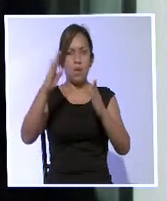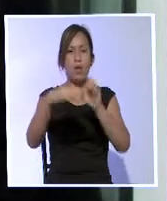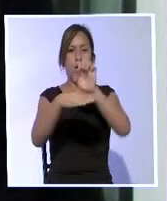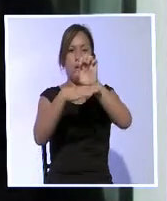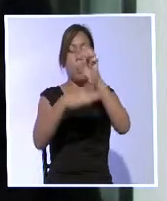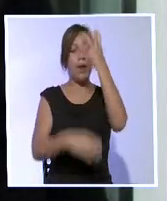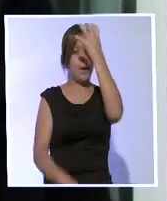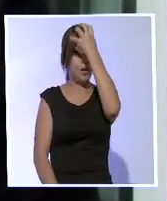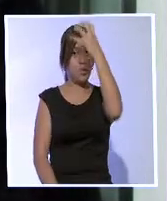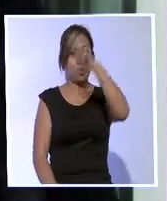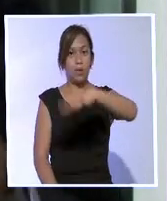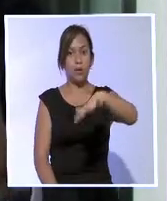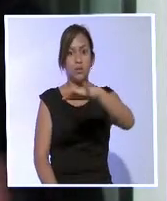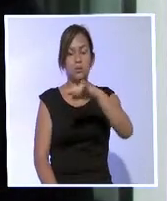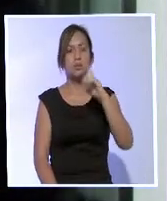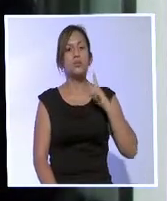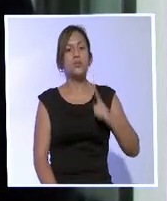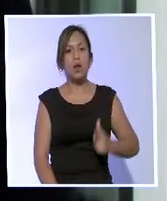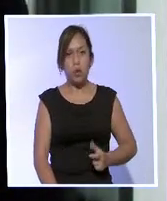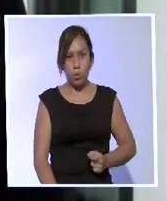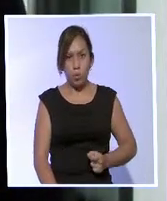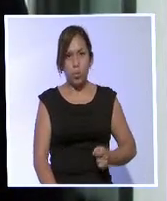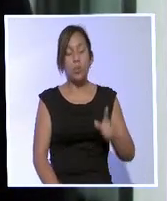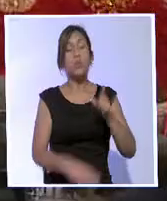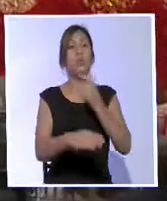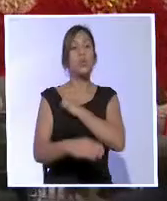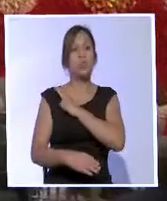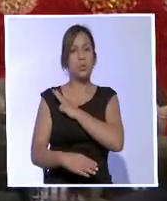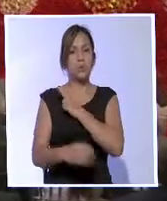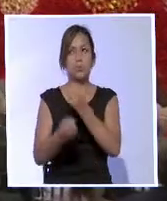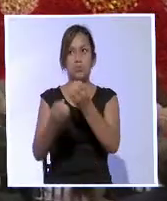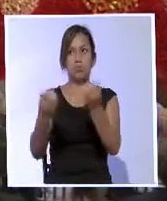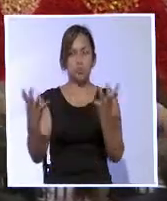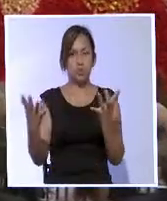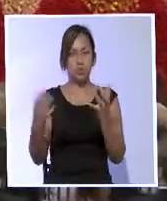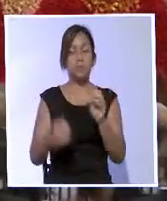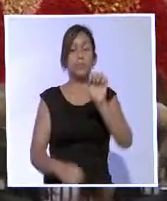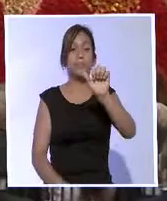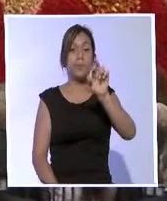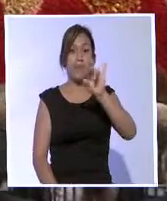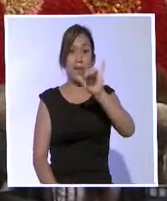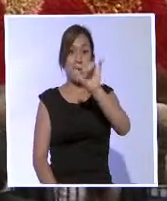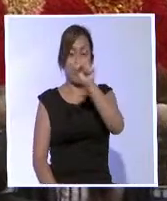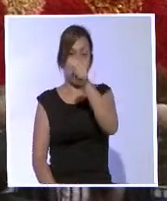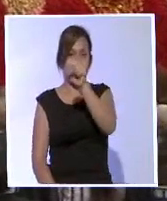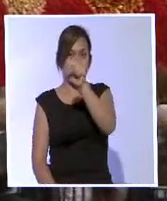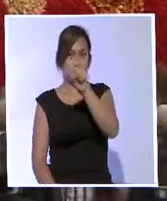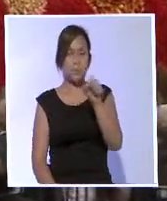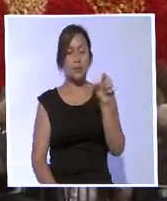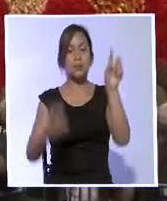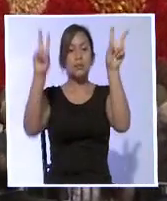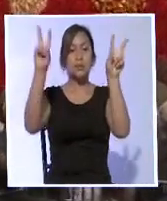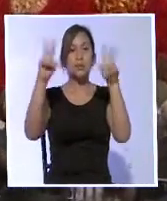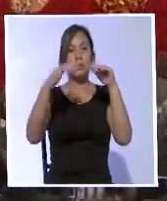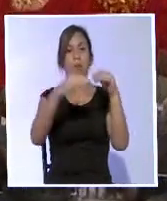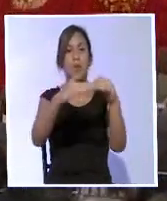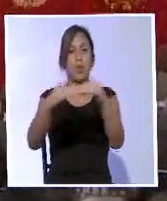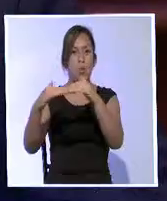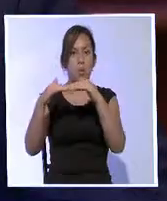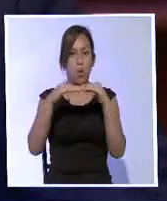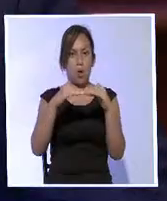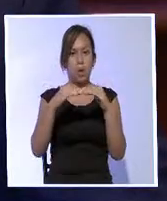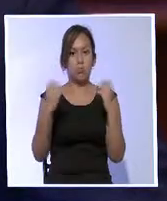en el tema de salud en el tema de universidades veronica áreas del movimiento acción regional por la equidad en